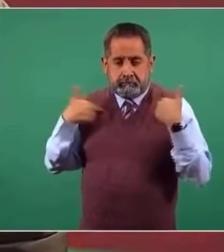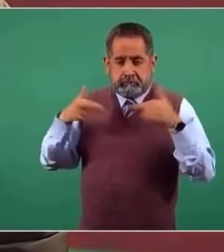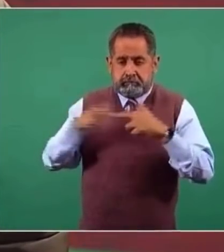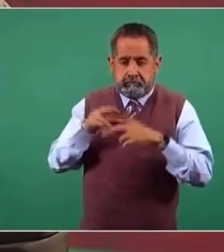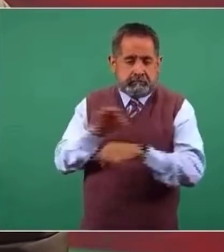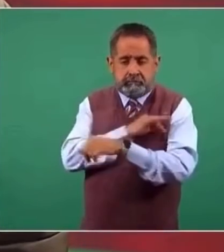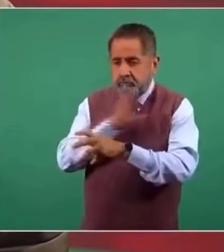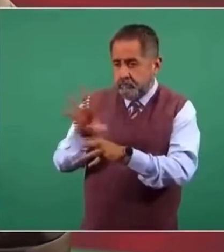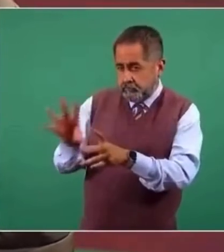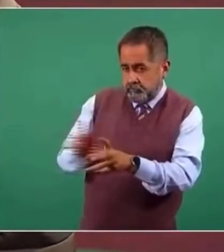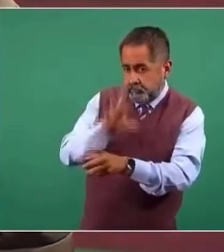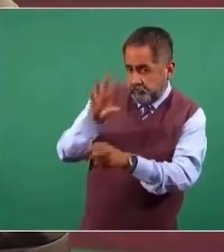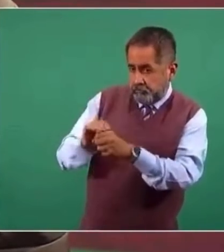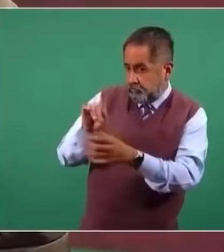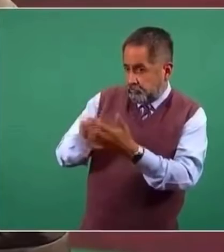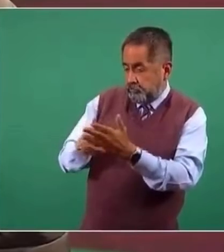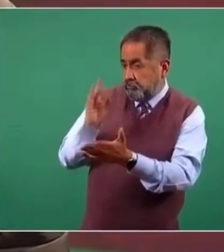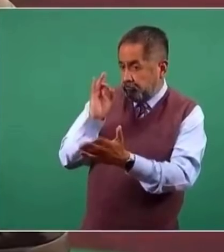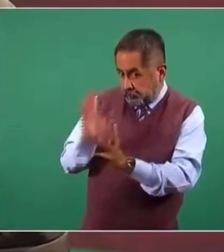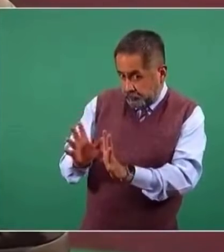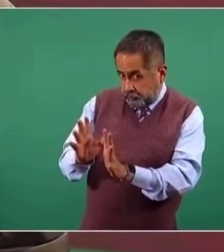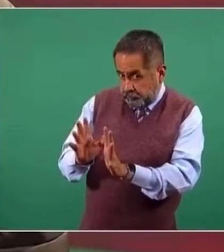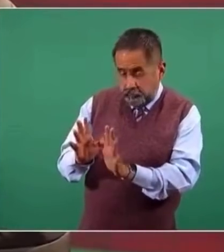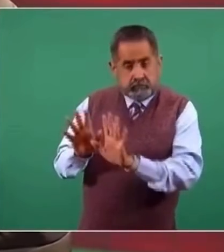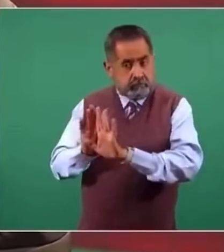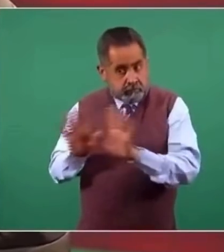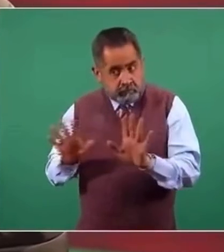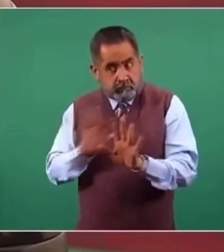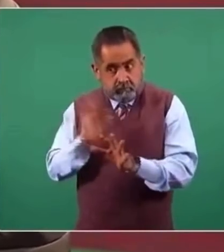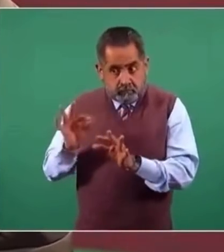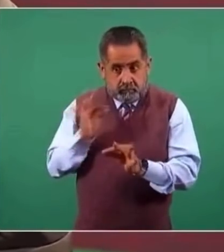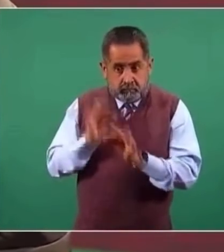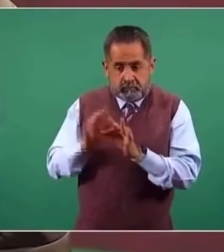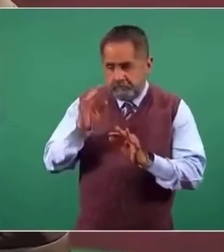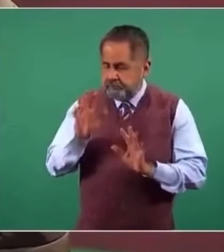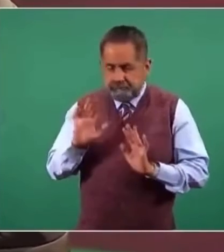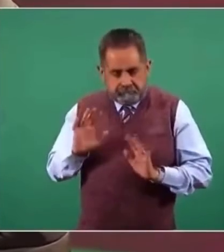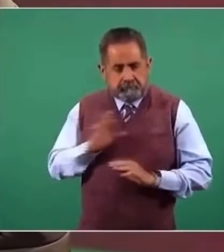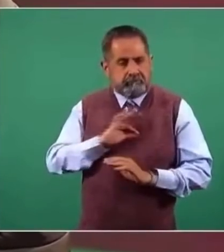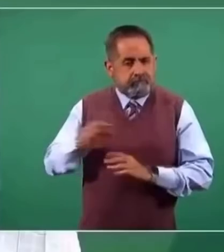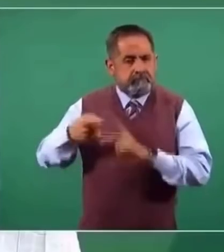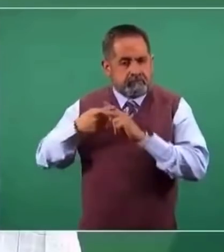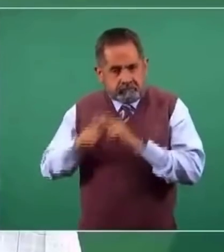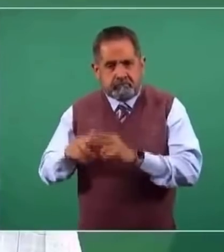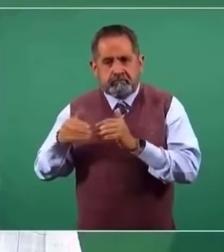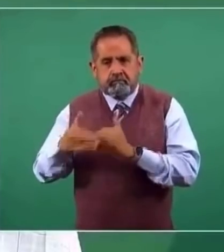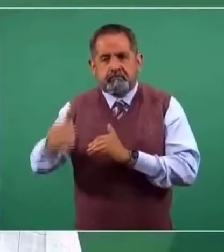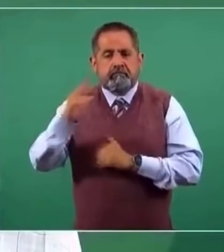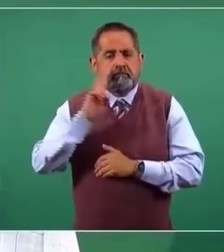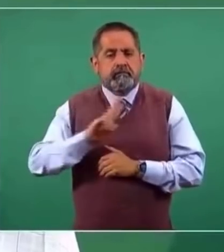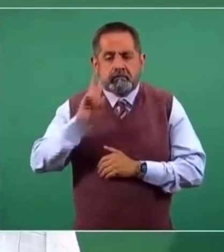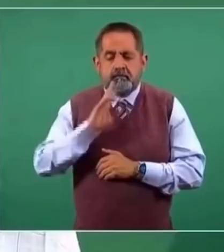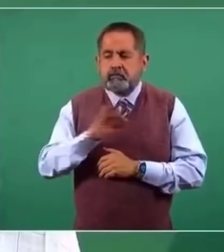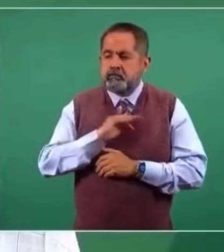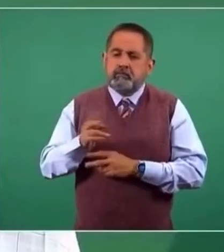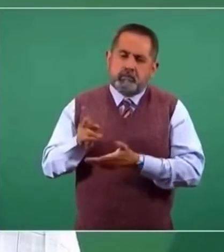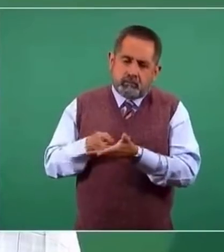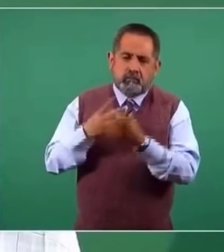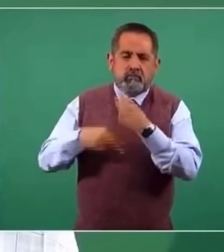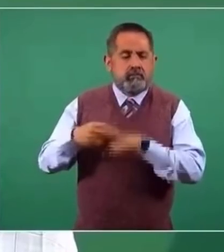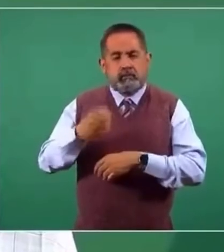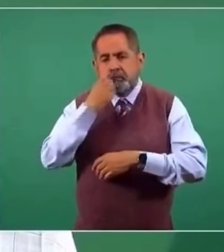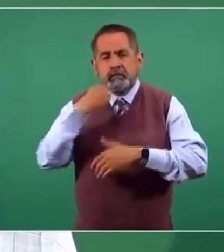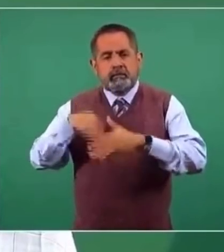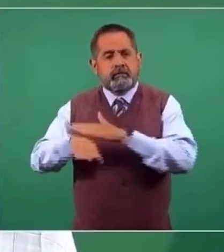manera completa para que todos estén en la posibilidad y listos para en un momento determinado poder retomar